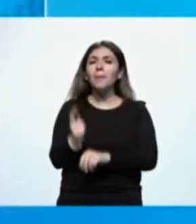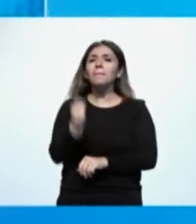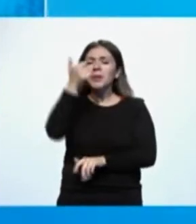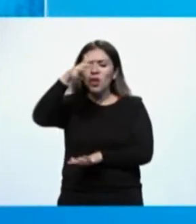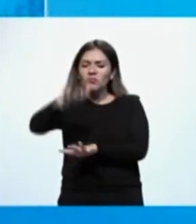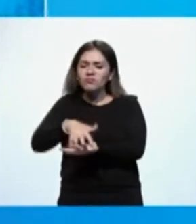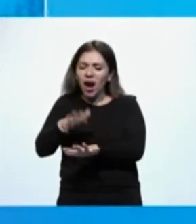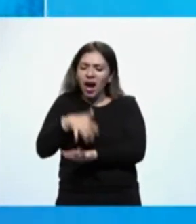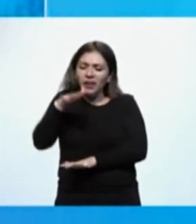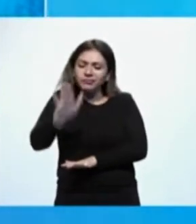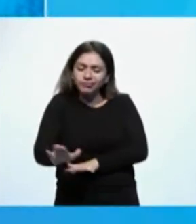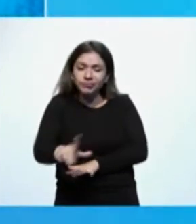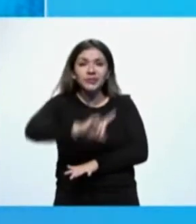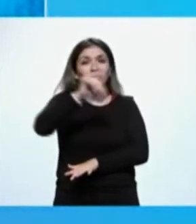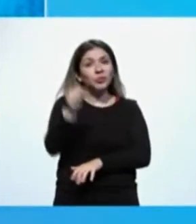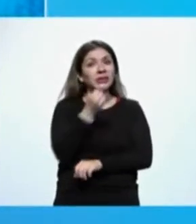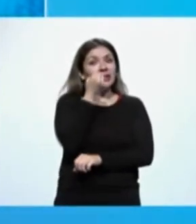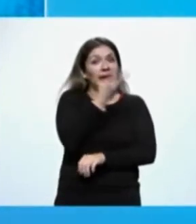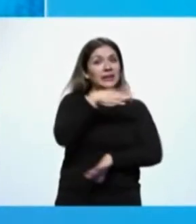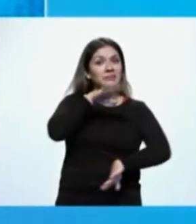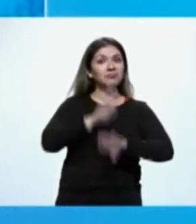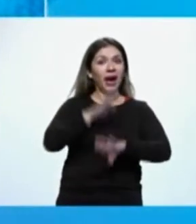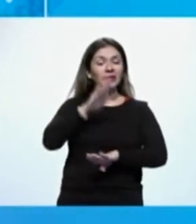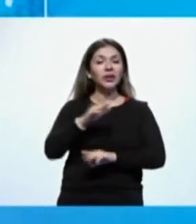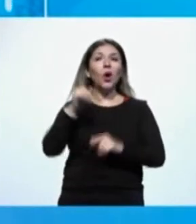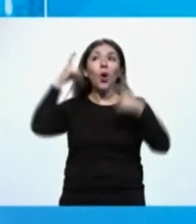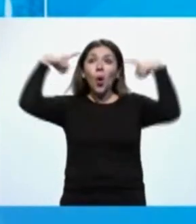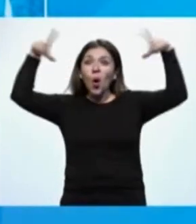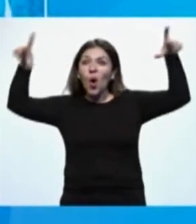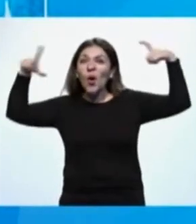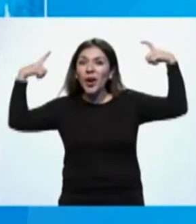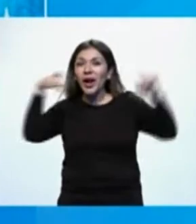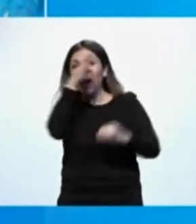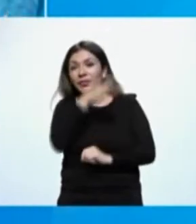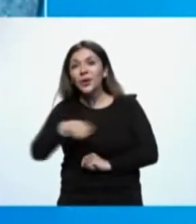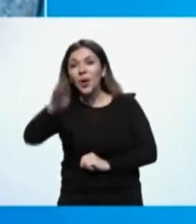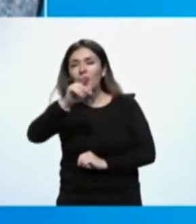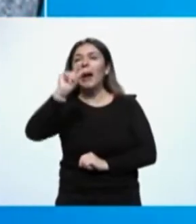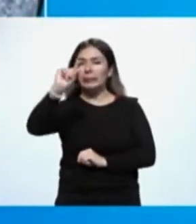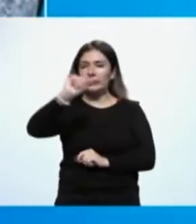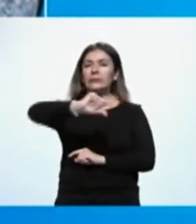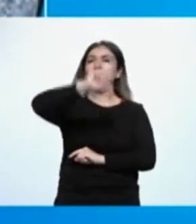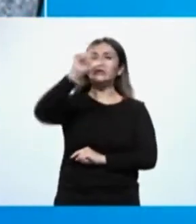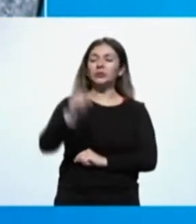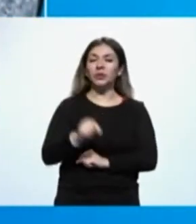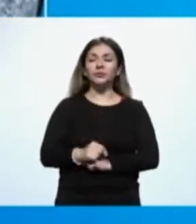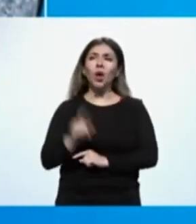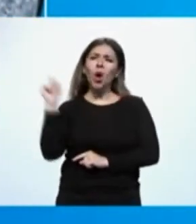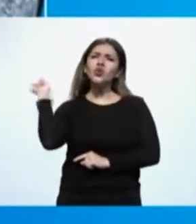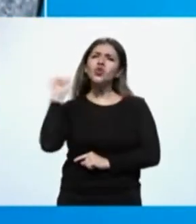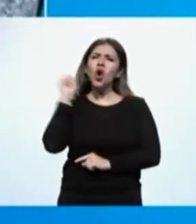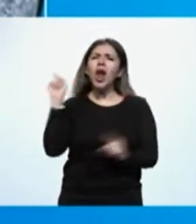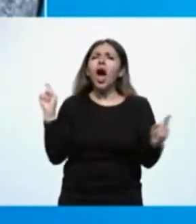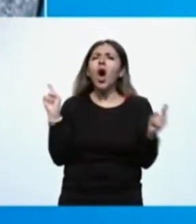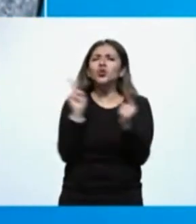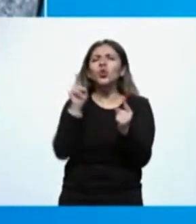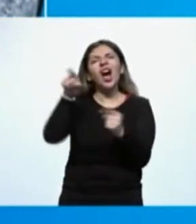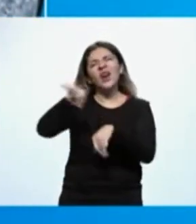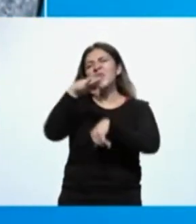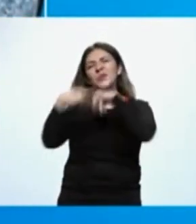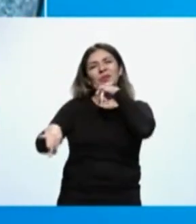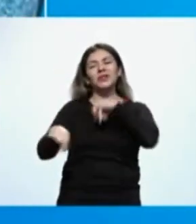primero, siguen las otras tres, a orejas y trompita les tocará después. Como la cola es corta, queda para el